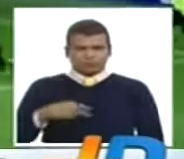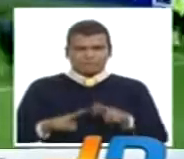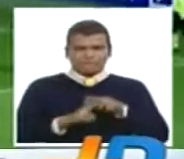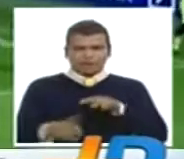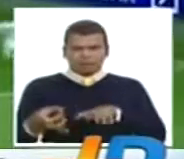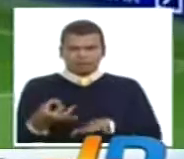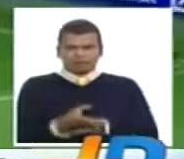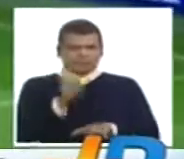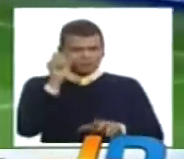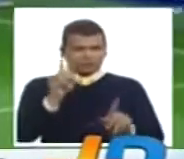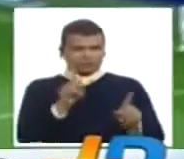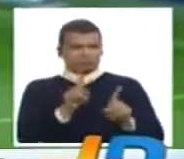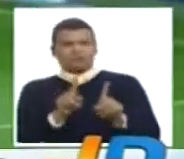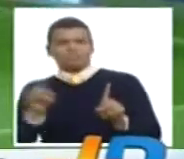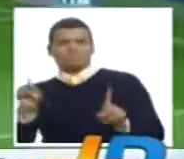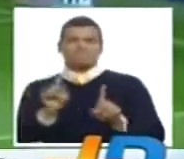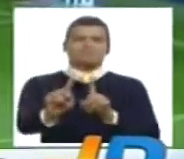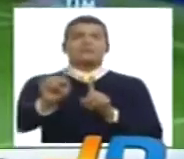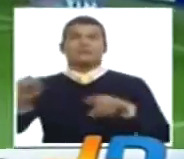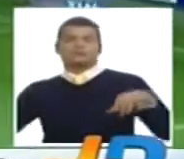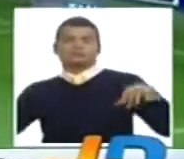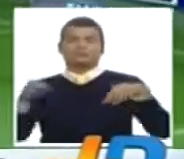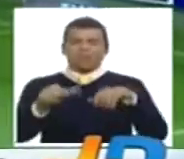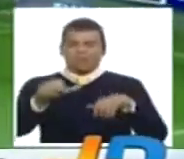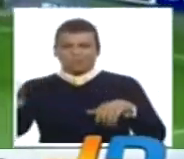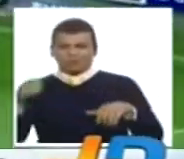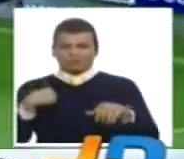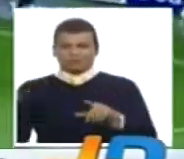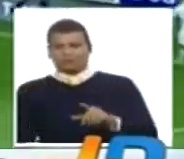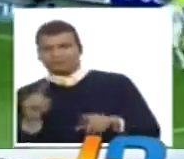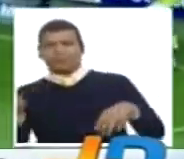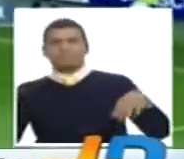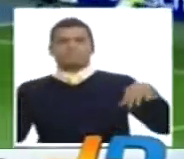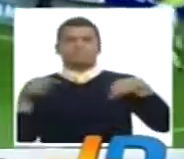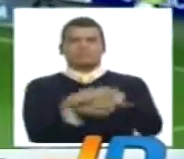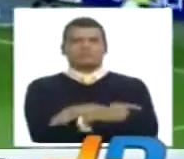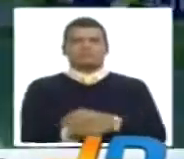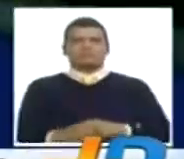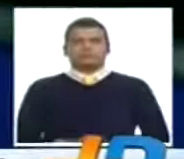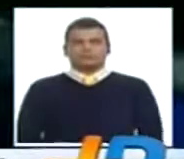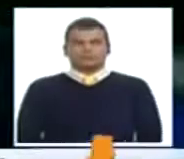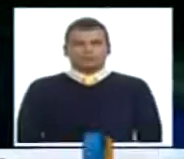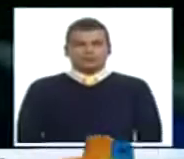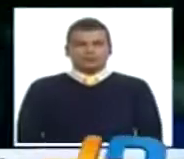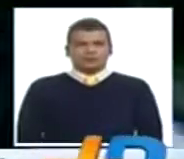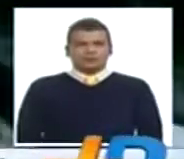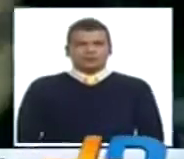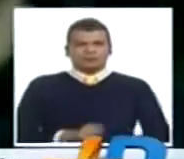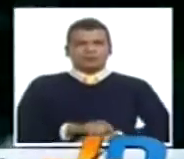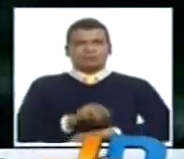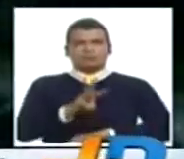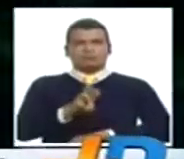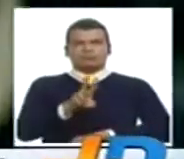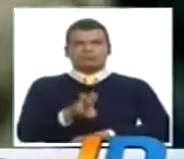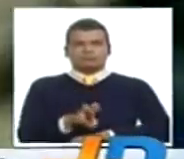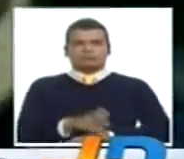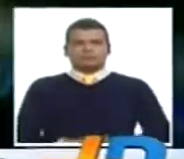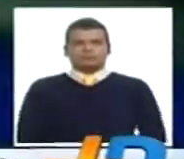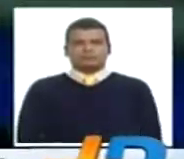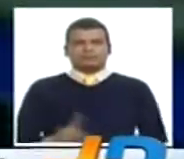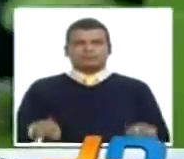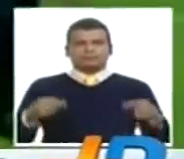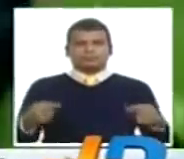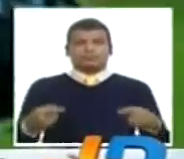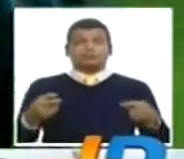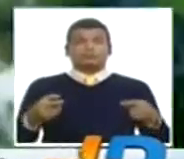su oponente y saca un centro donde Icardi remata de cabeza para cerrar la contundente goleada interista al minuto 87 del partido.